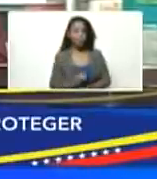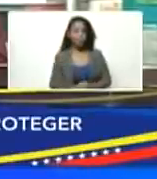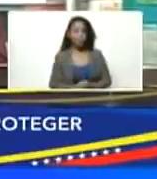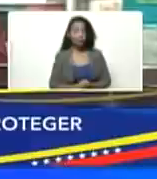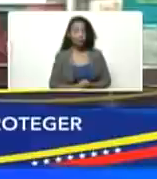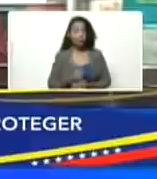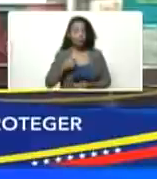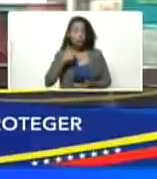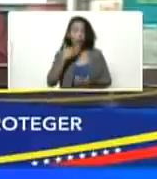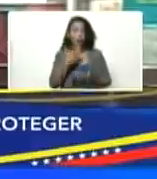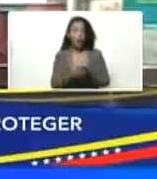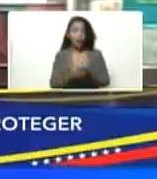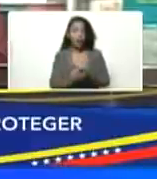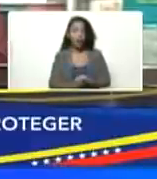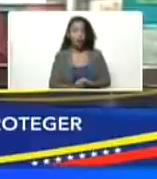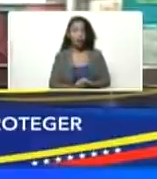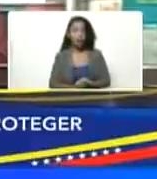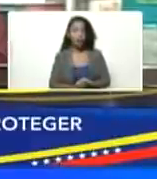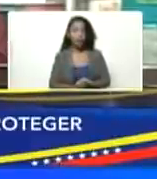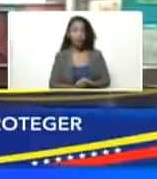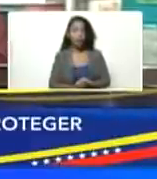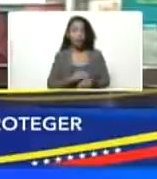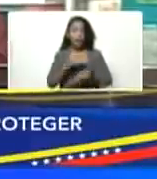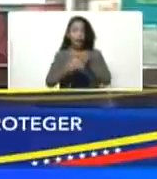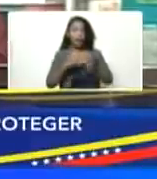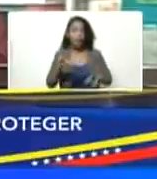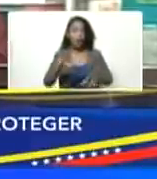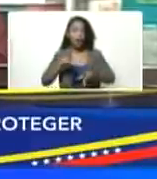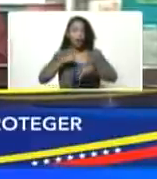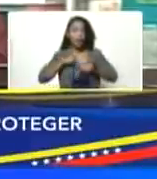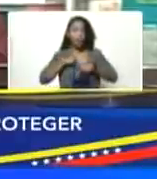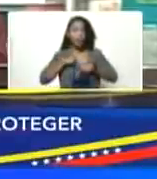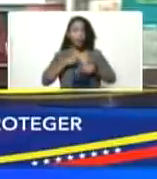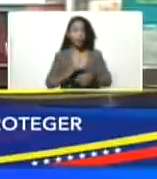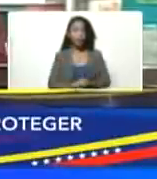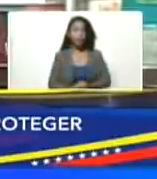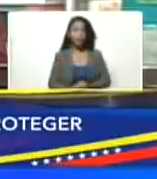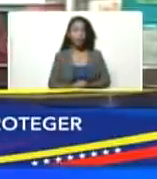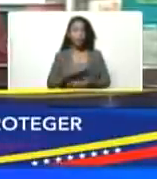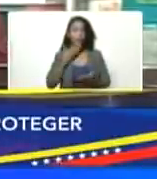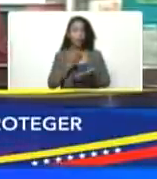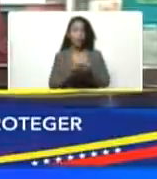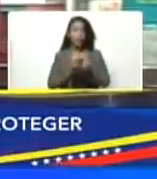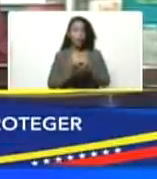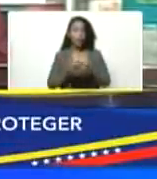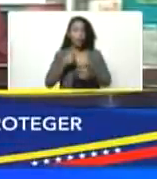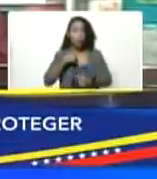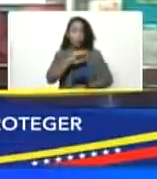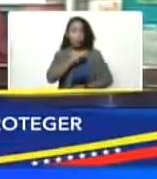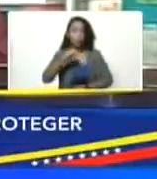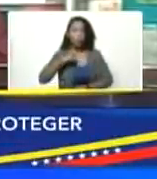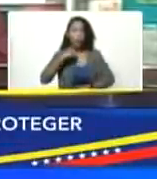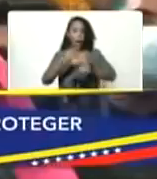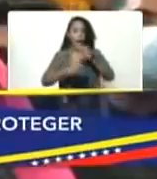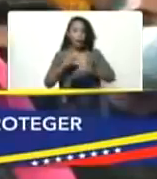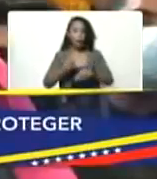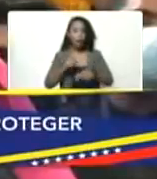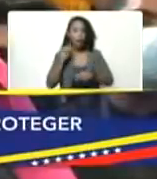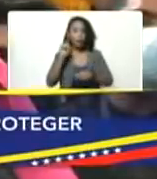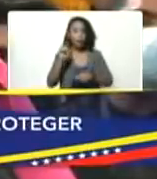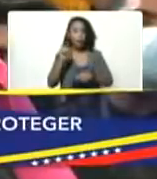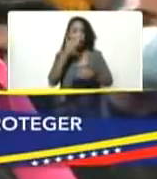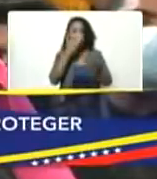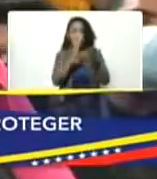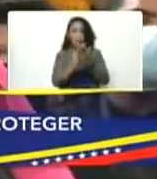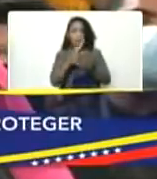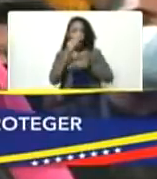te agradezco que hayas aceptado esta propuesta que yo personalmente te he hecho, Clara, para